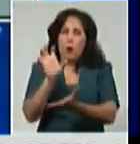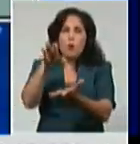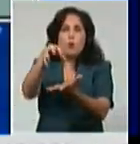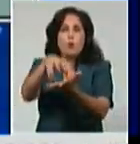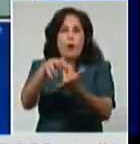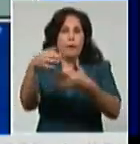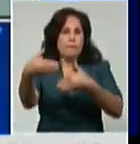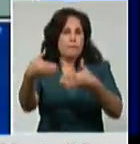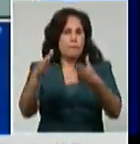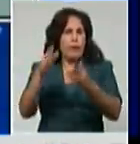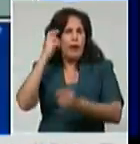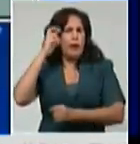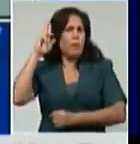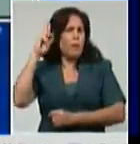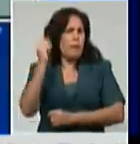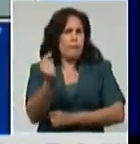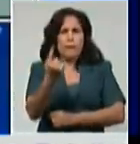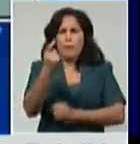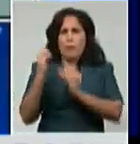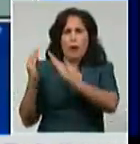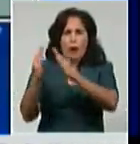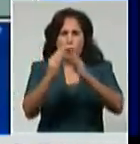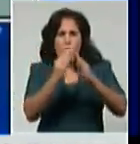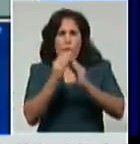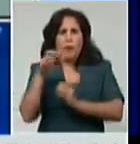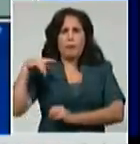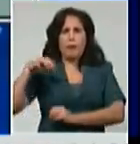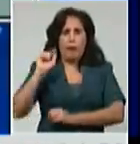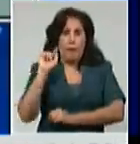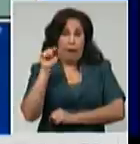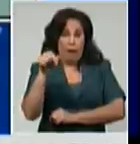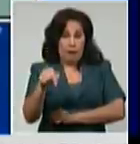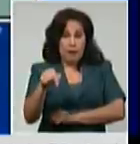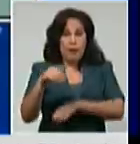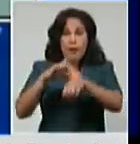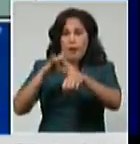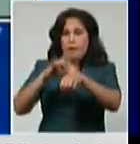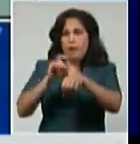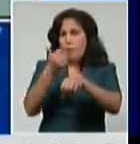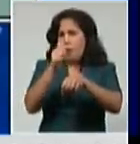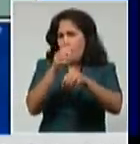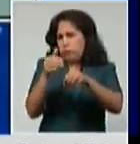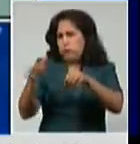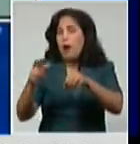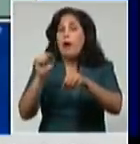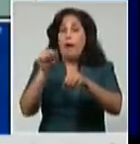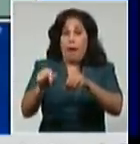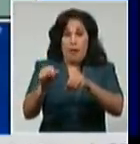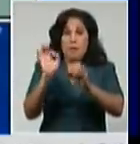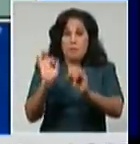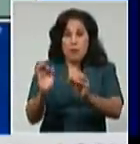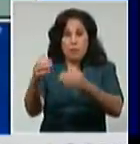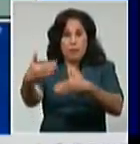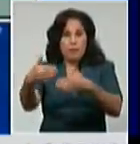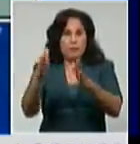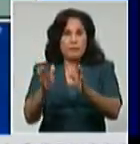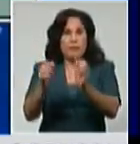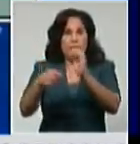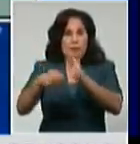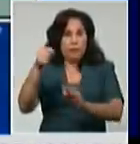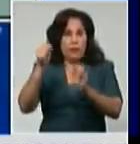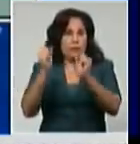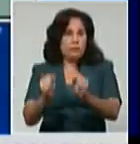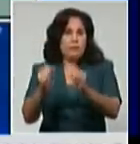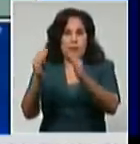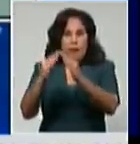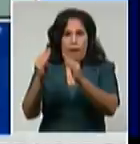los primeros que fue una comunidad de esta provincia, que lo saben trabajar, como ya casi todos los territorios han